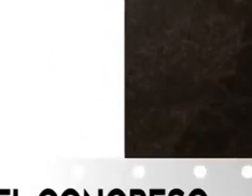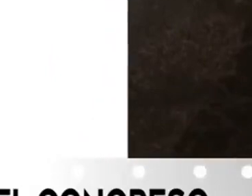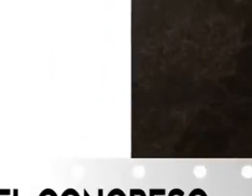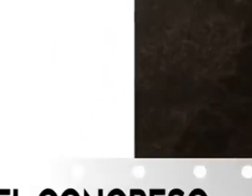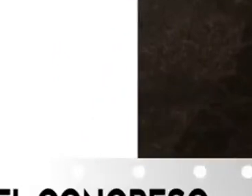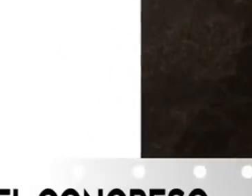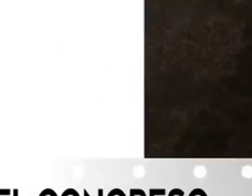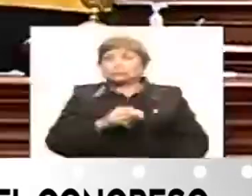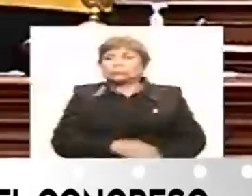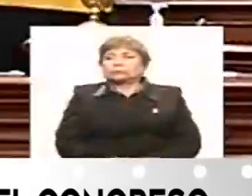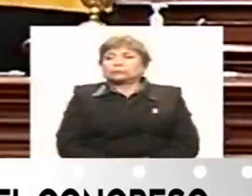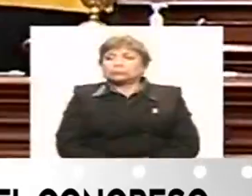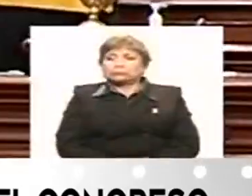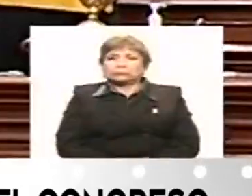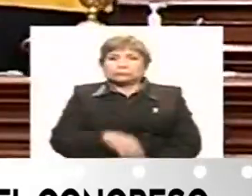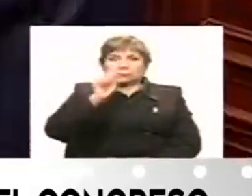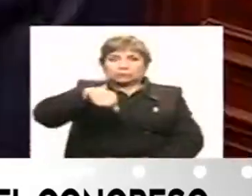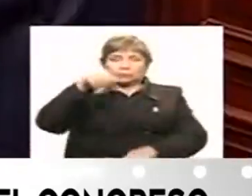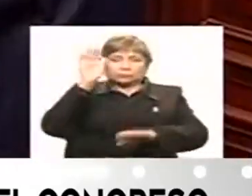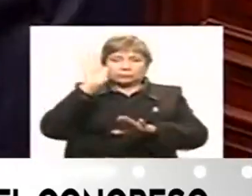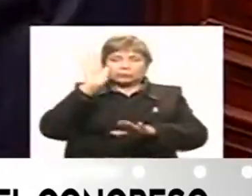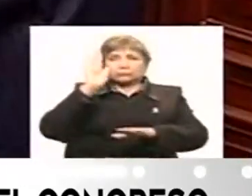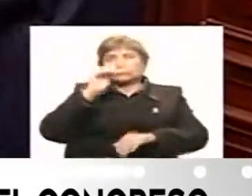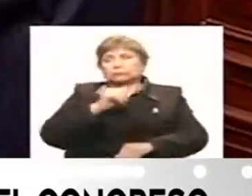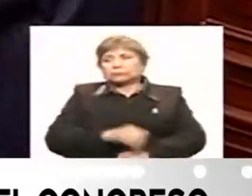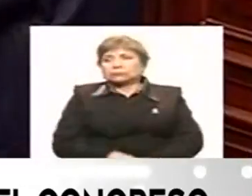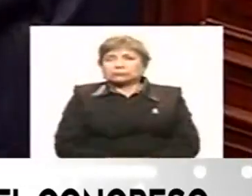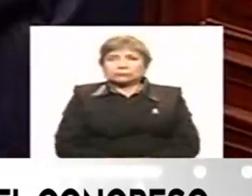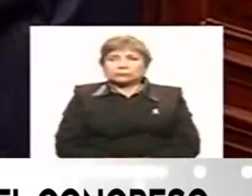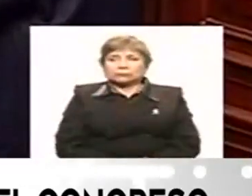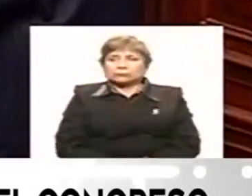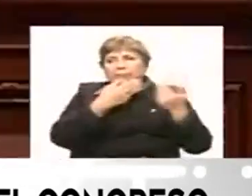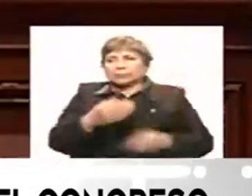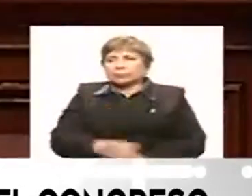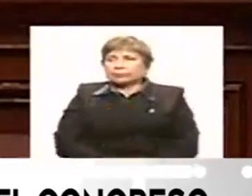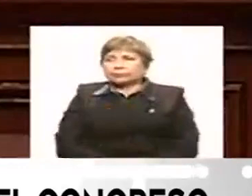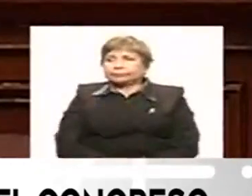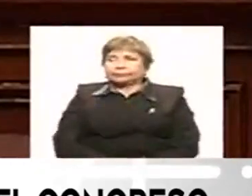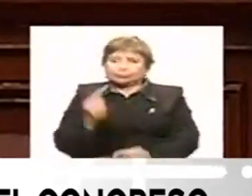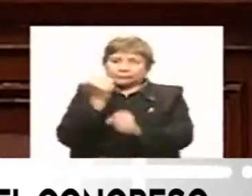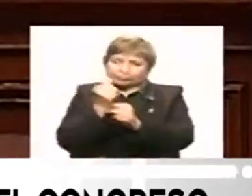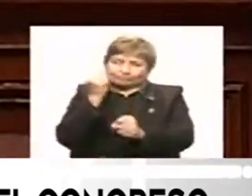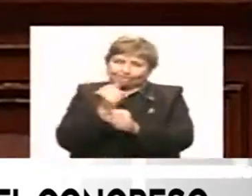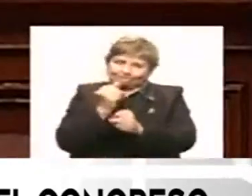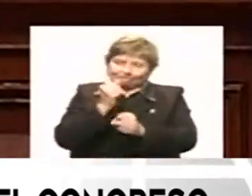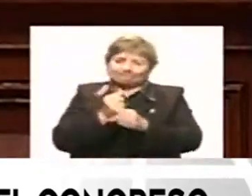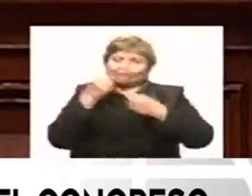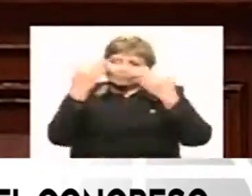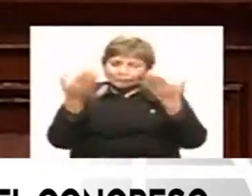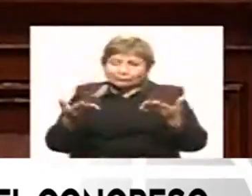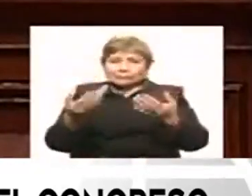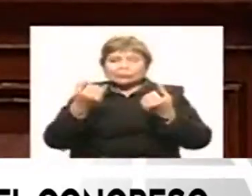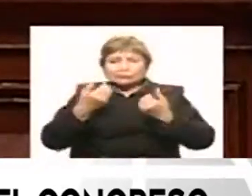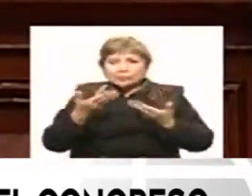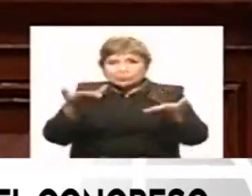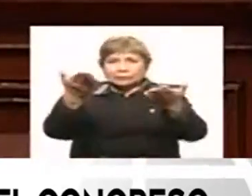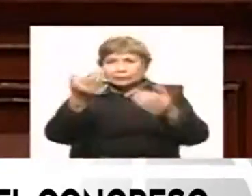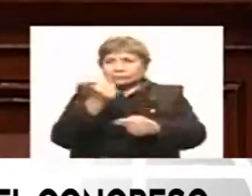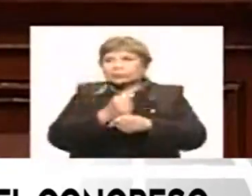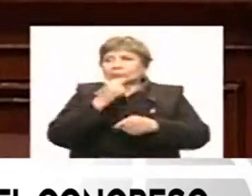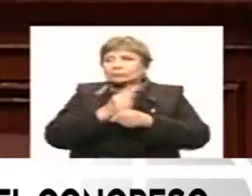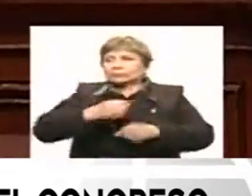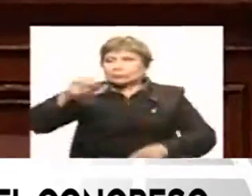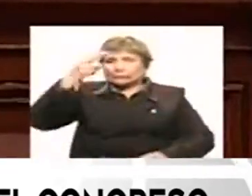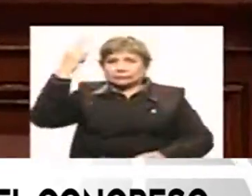y nada autoritario alva asume la presidencia del congreso del bicentenario con la difícil tarea de ser un puente con el ejecutivo tras un